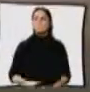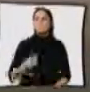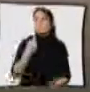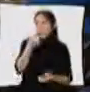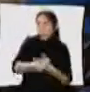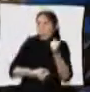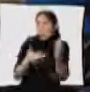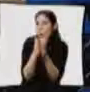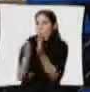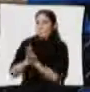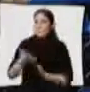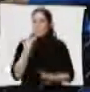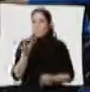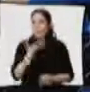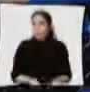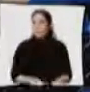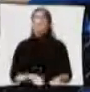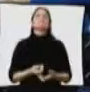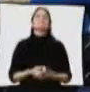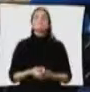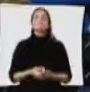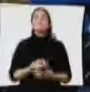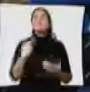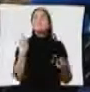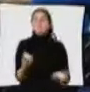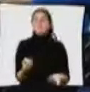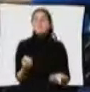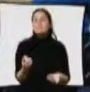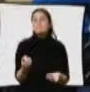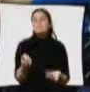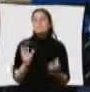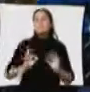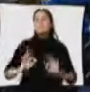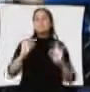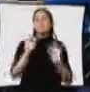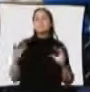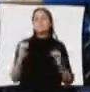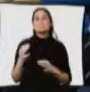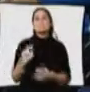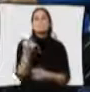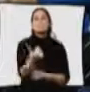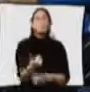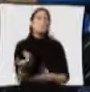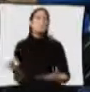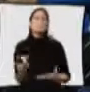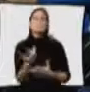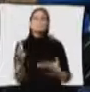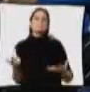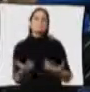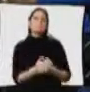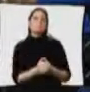Vas conociendo a tus compañeros y sobre todo eso,